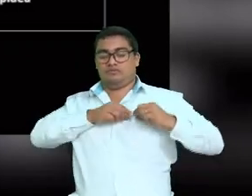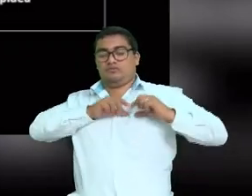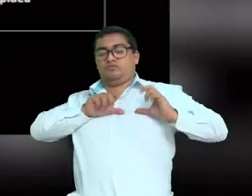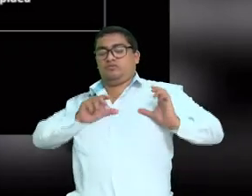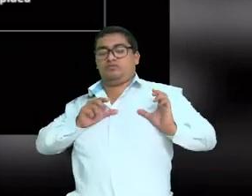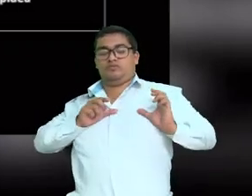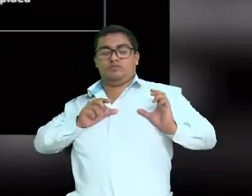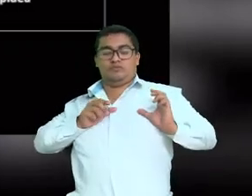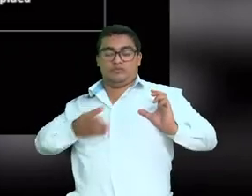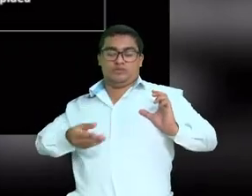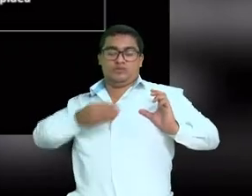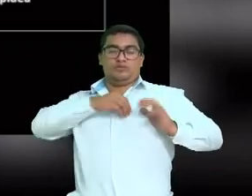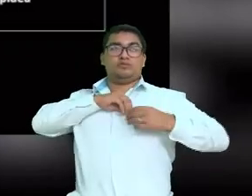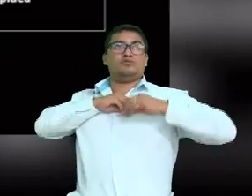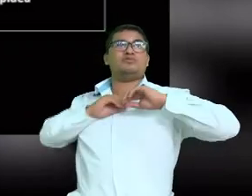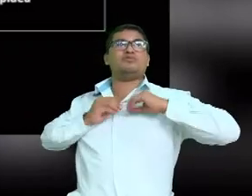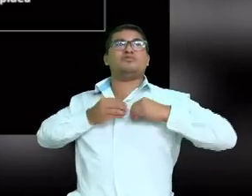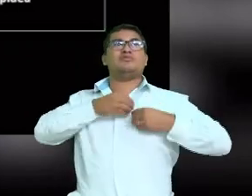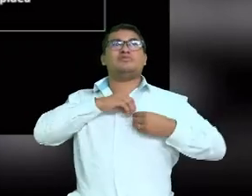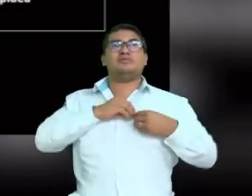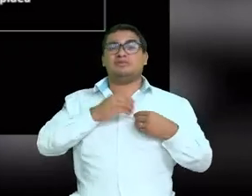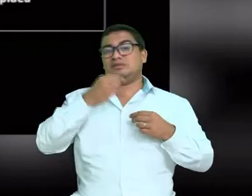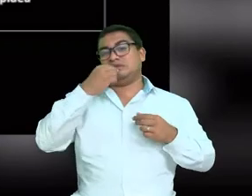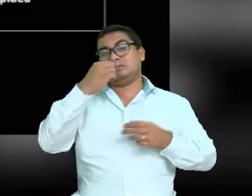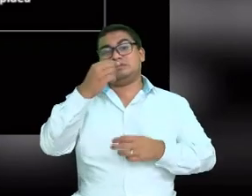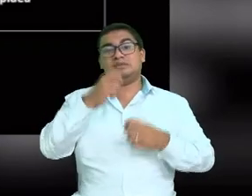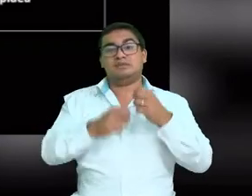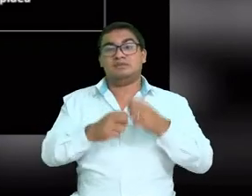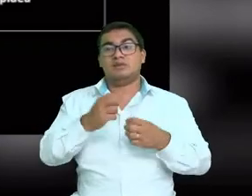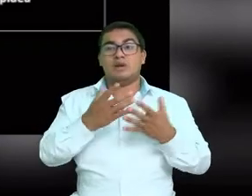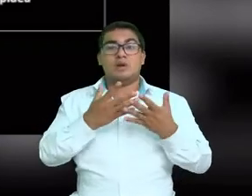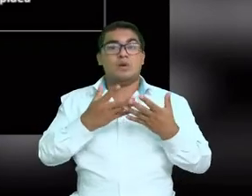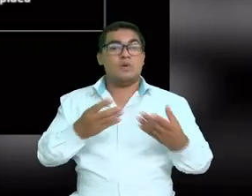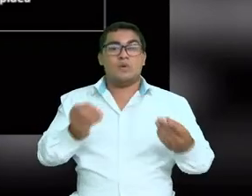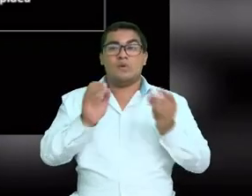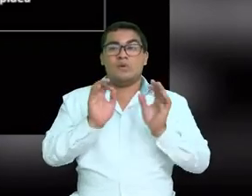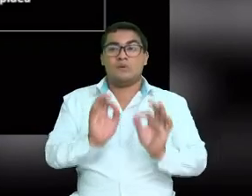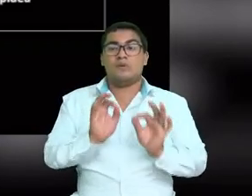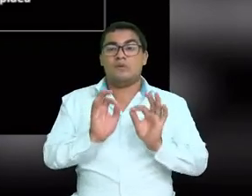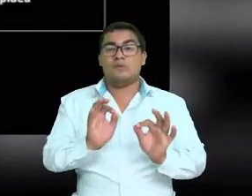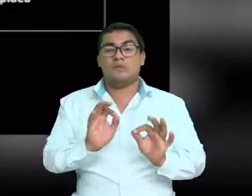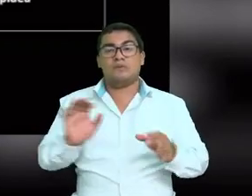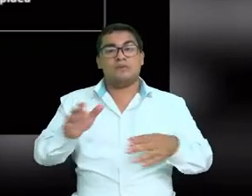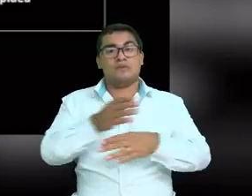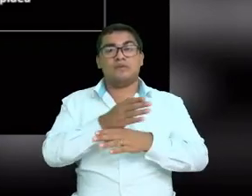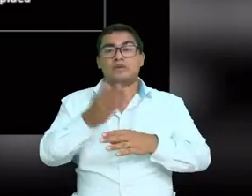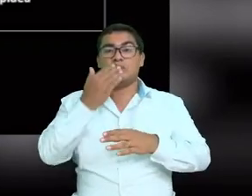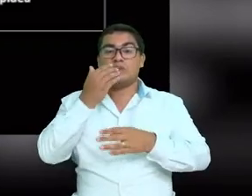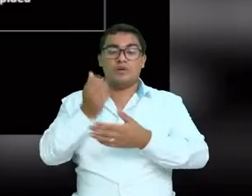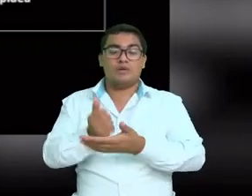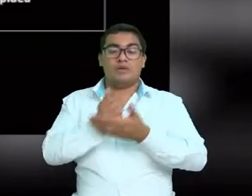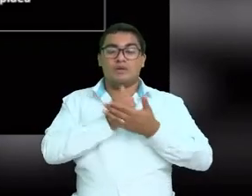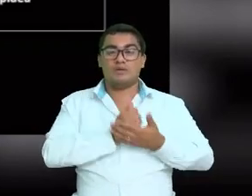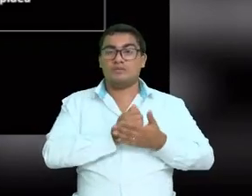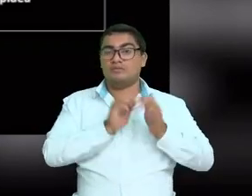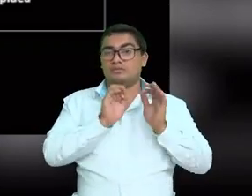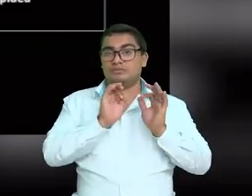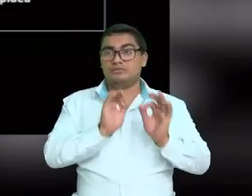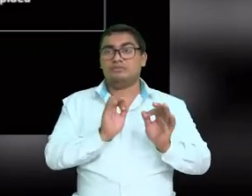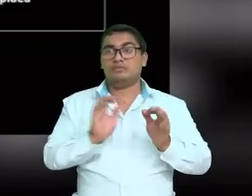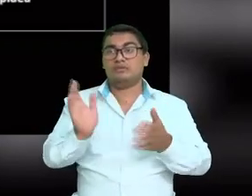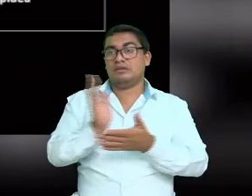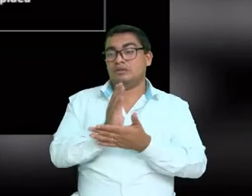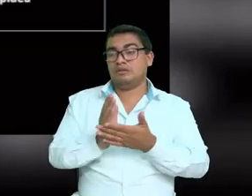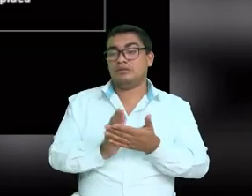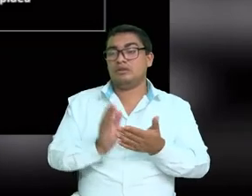abierto actualmente viene a solucionar por lo menos la CIB, la CIA, la PCA, la coartación y algunos niños con Fallot,